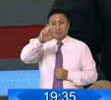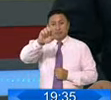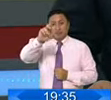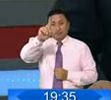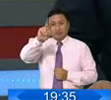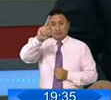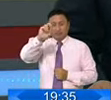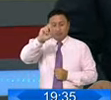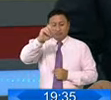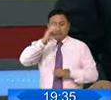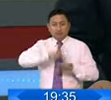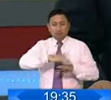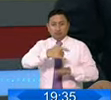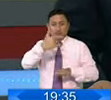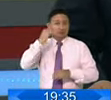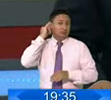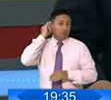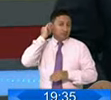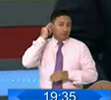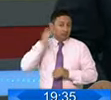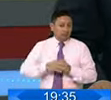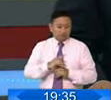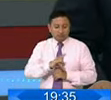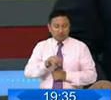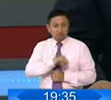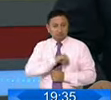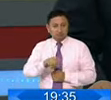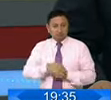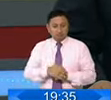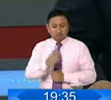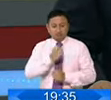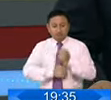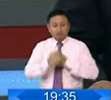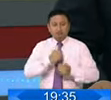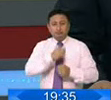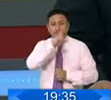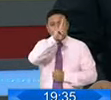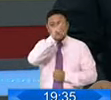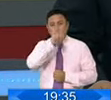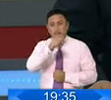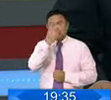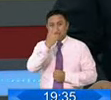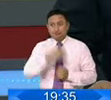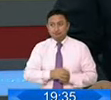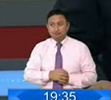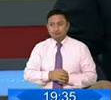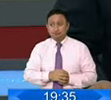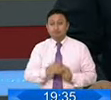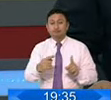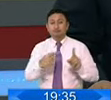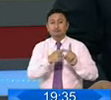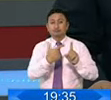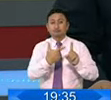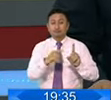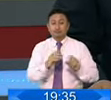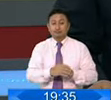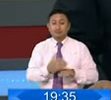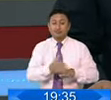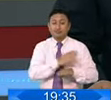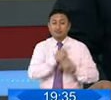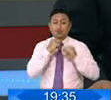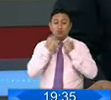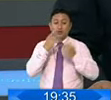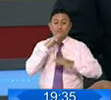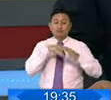por la violación a una menor de edad, hecho ocurrido en el año 2012. El sentenciado era párroco en